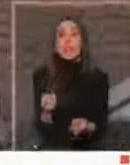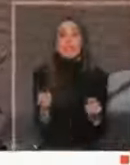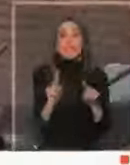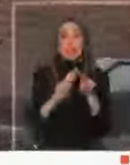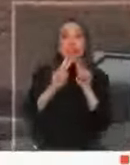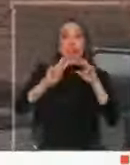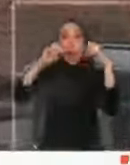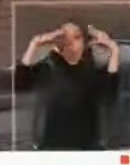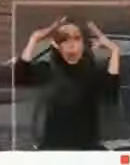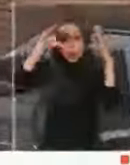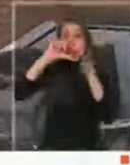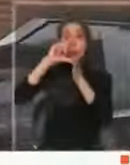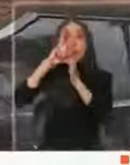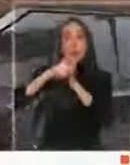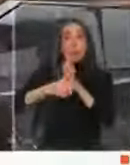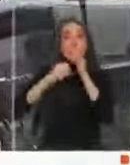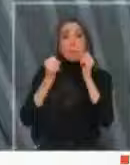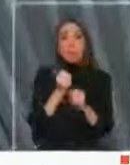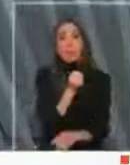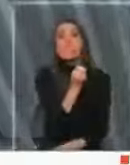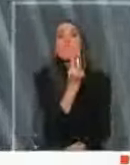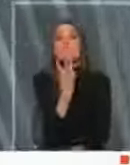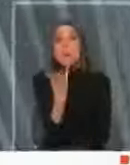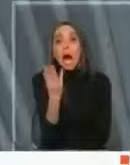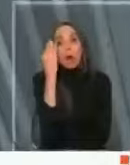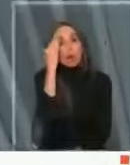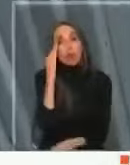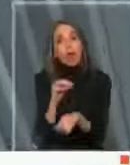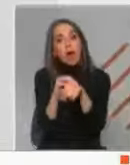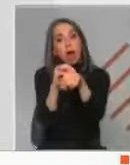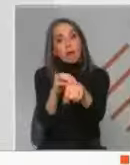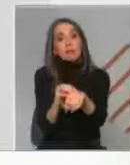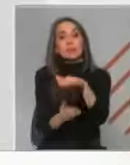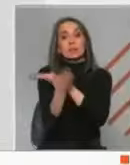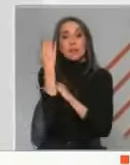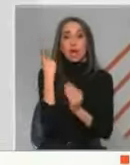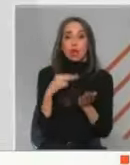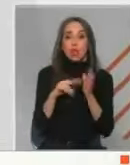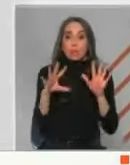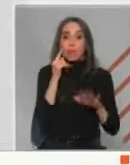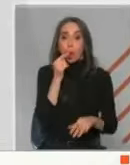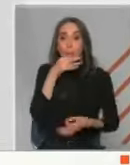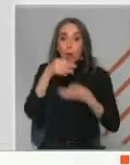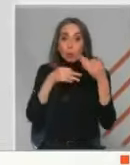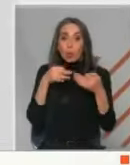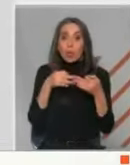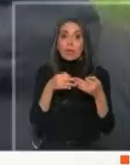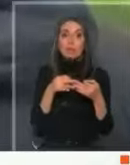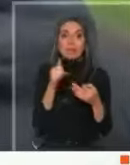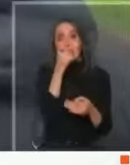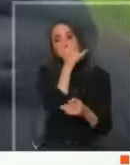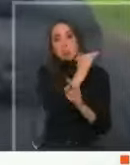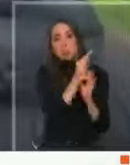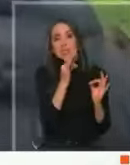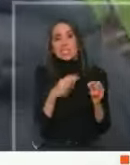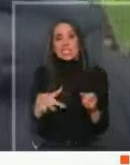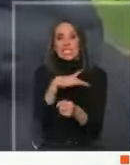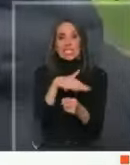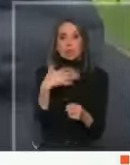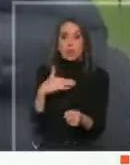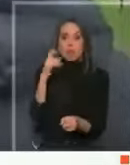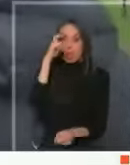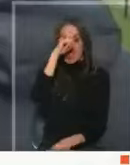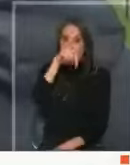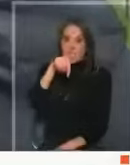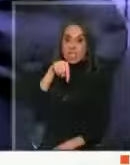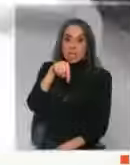podría demorar incluso días. Desde el año 2010 que no teníamos una situación tan compleja como la que estamos